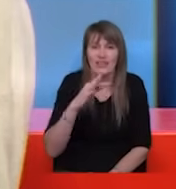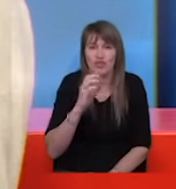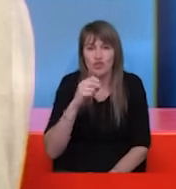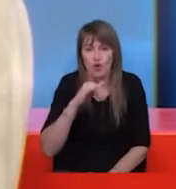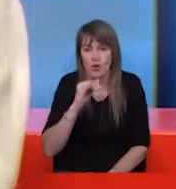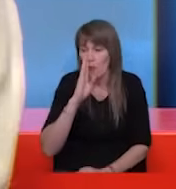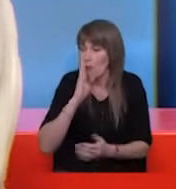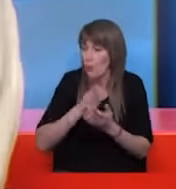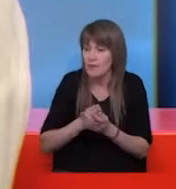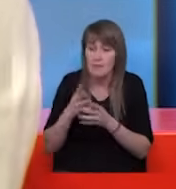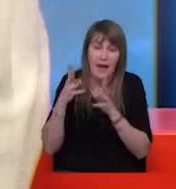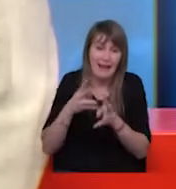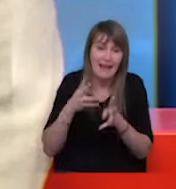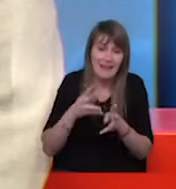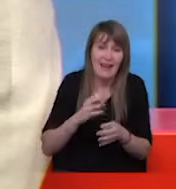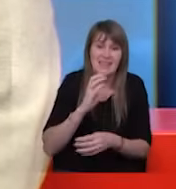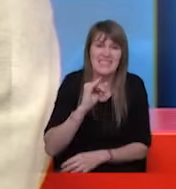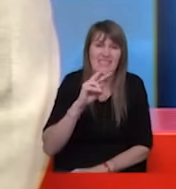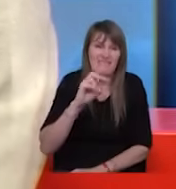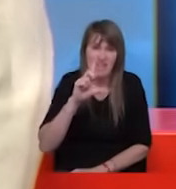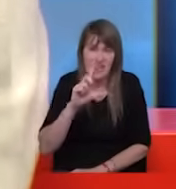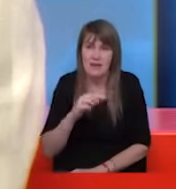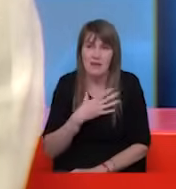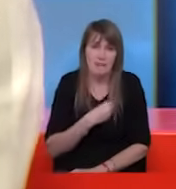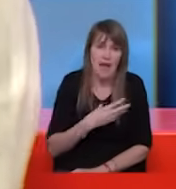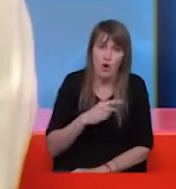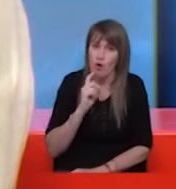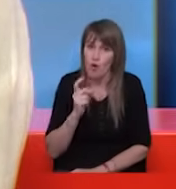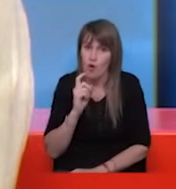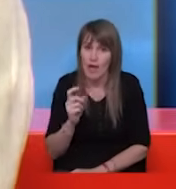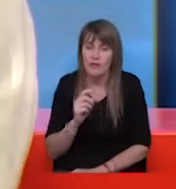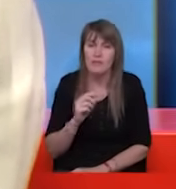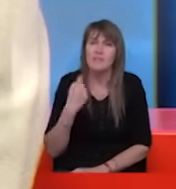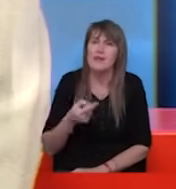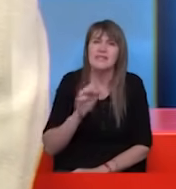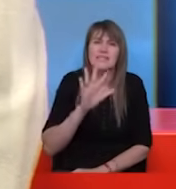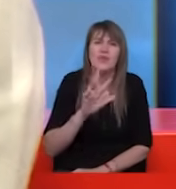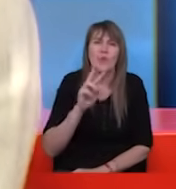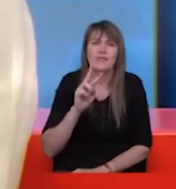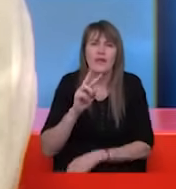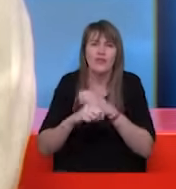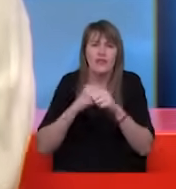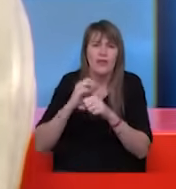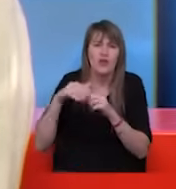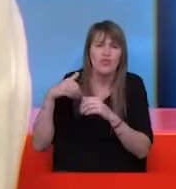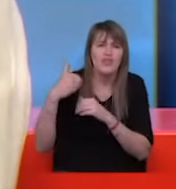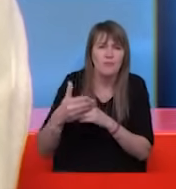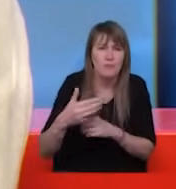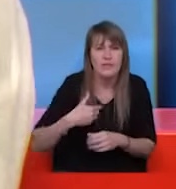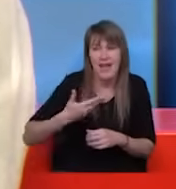guerra civil, digamos, entre blanco y colorado fue en 1904. 52 años después de 1904, ¿no? Yo tenía 6